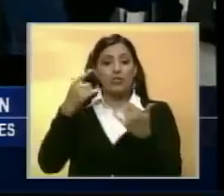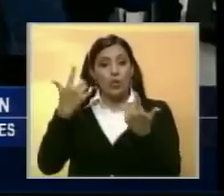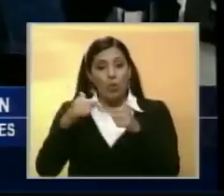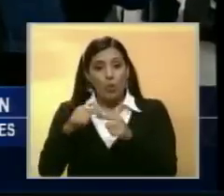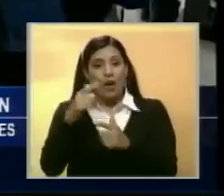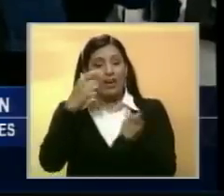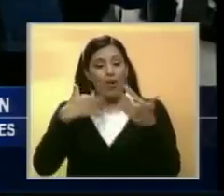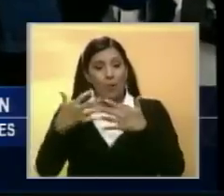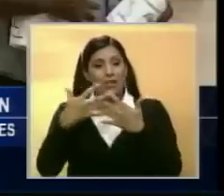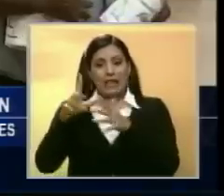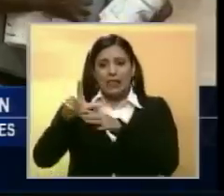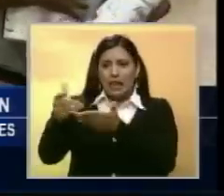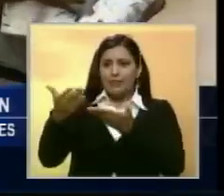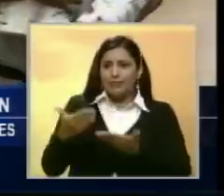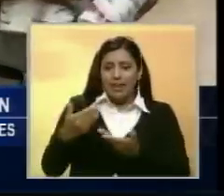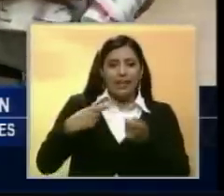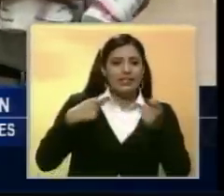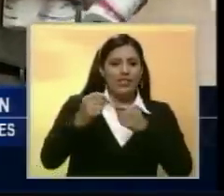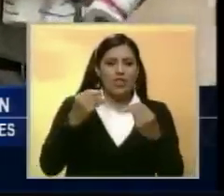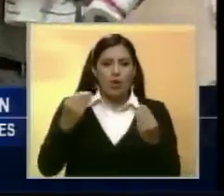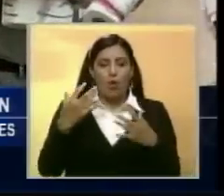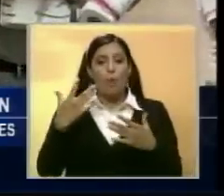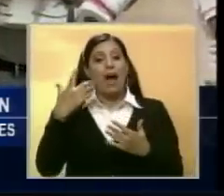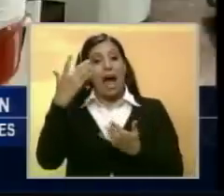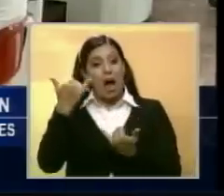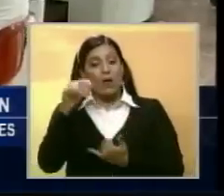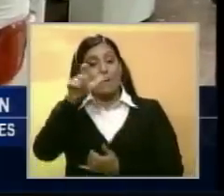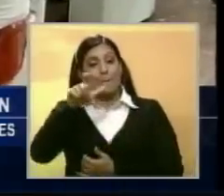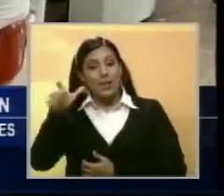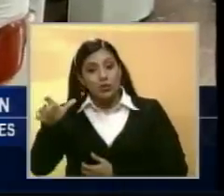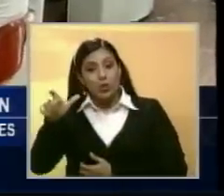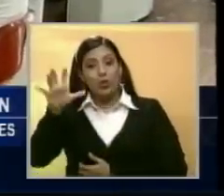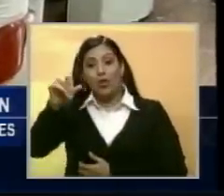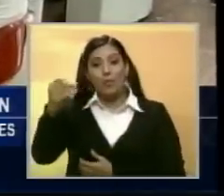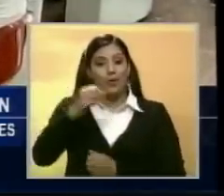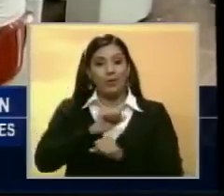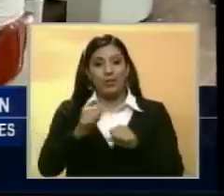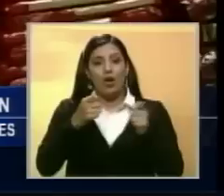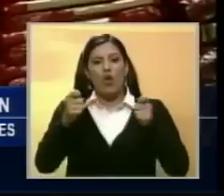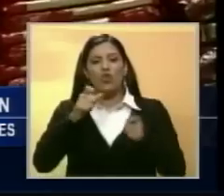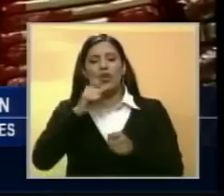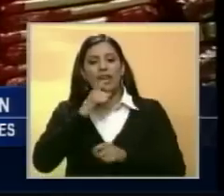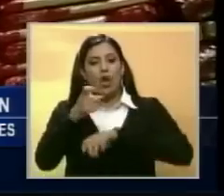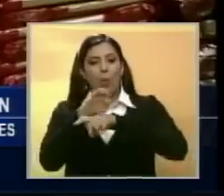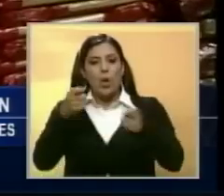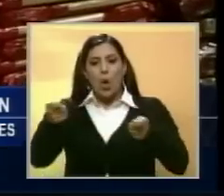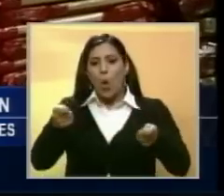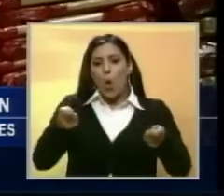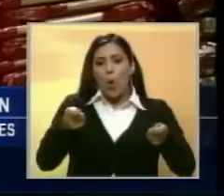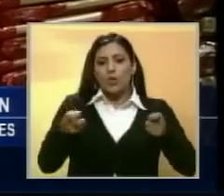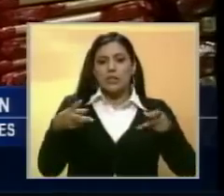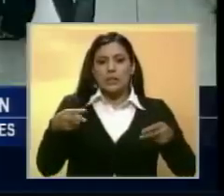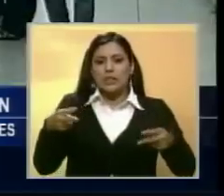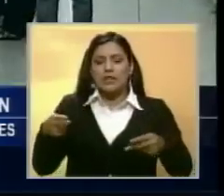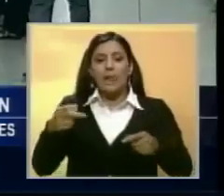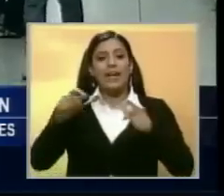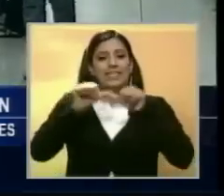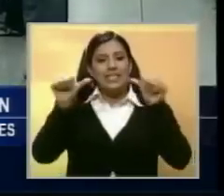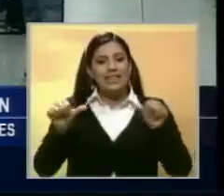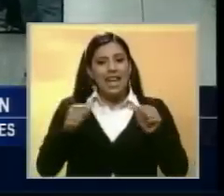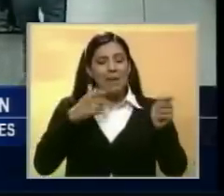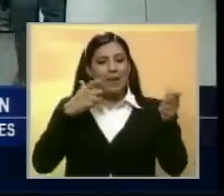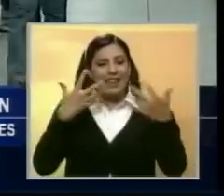industrias, comercios y consumidores. Señaló que toda la distribución de alimentos en el país es controlada por el Estado a través del Sistema Integrado de